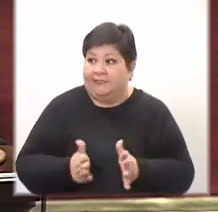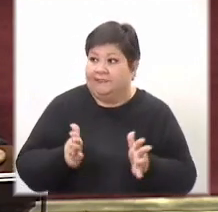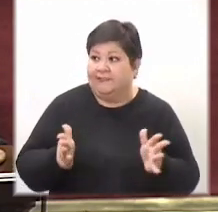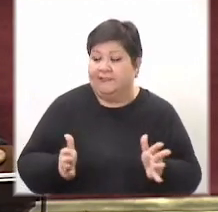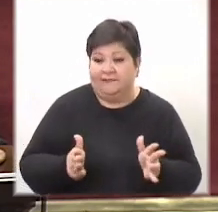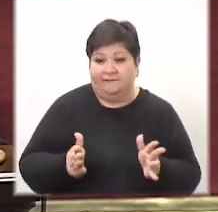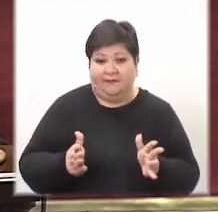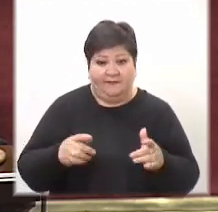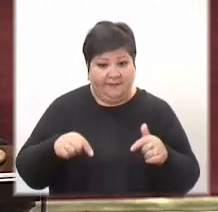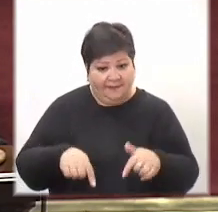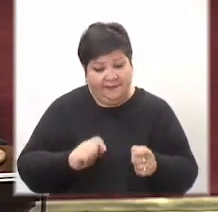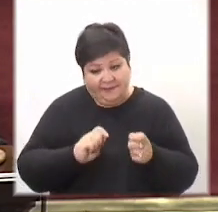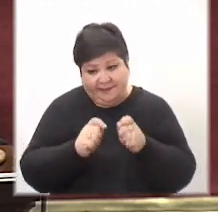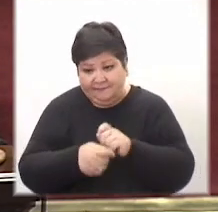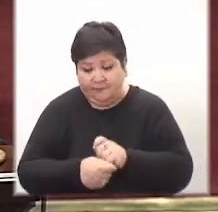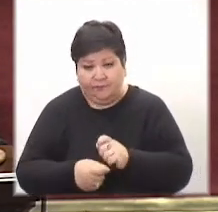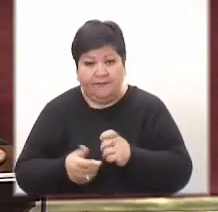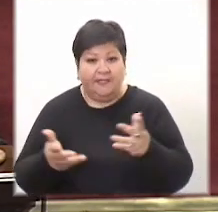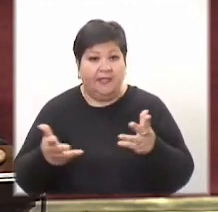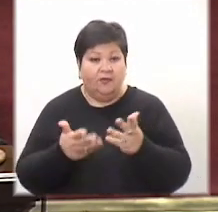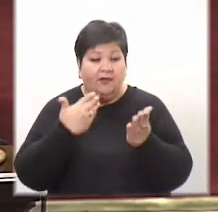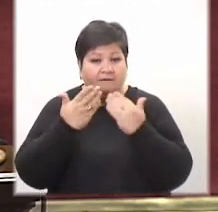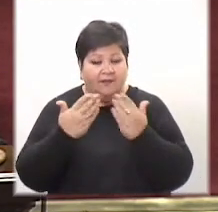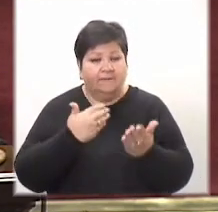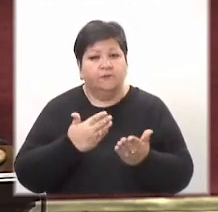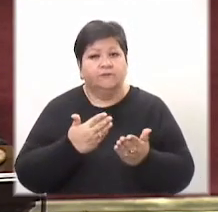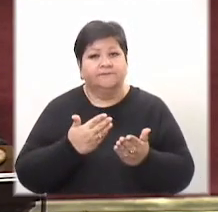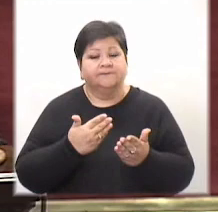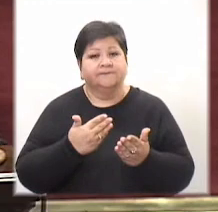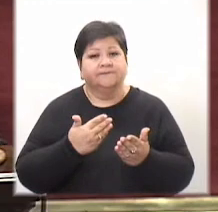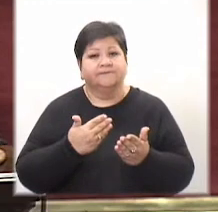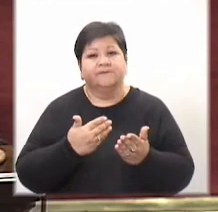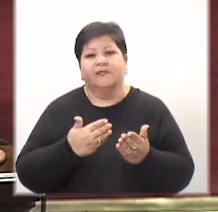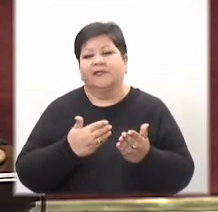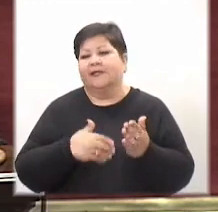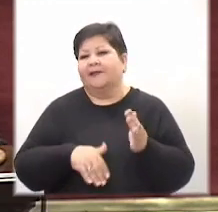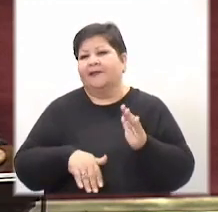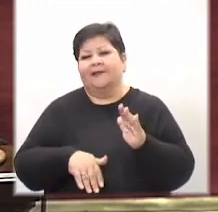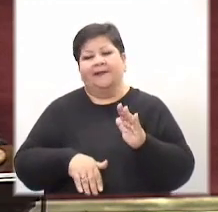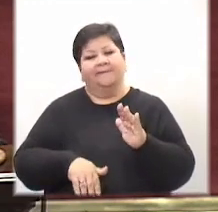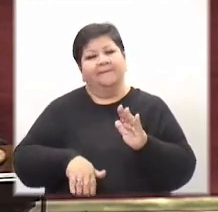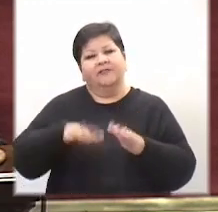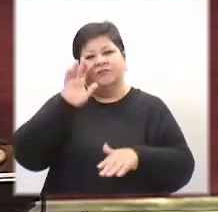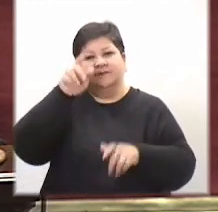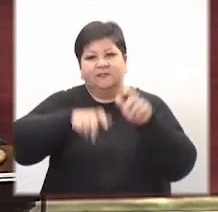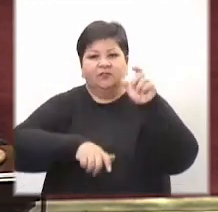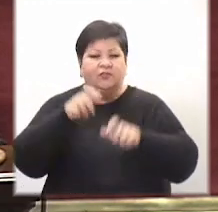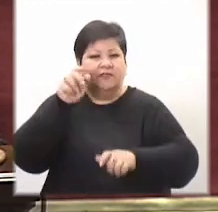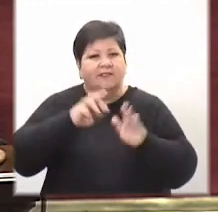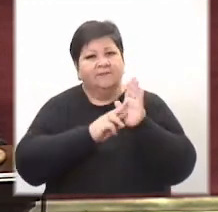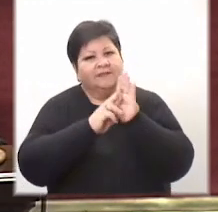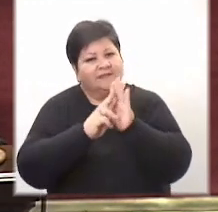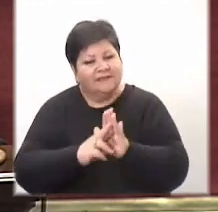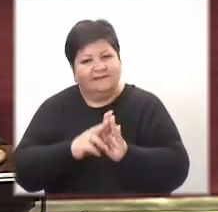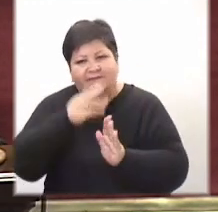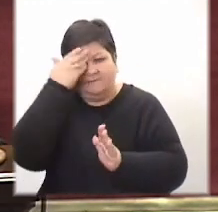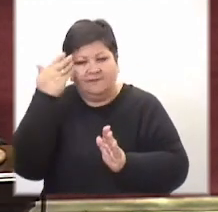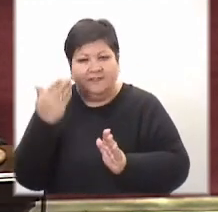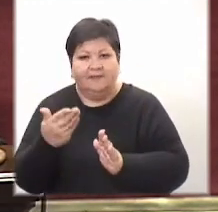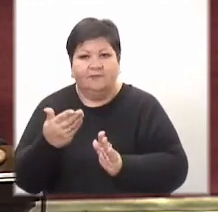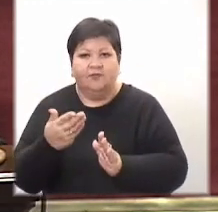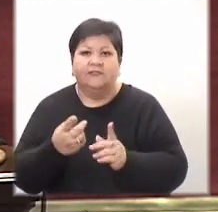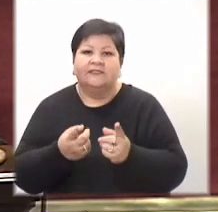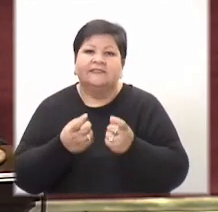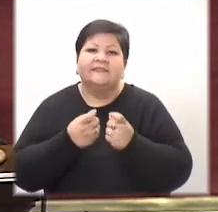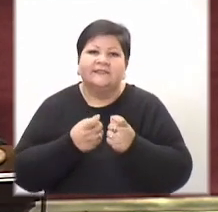la cual estamos tratando. Todo esto sin prejuicio de que los mayores referentes de dicha fuerza política expresaron en su momento la